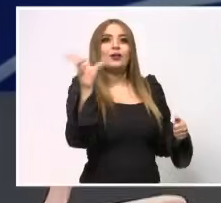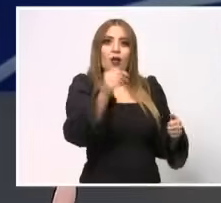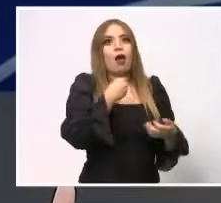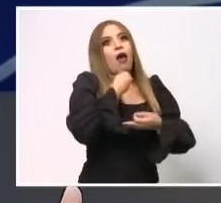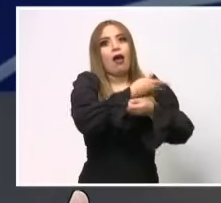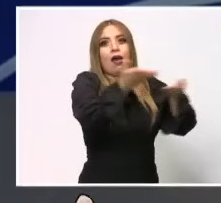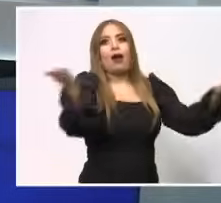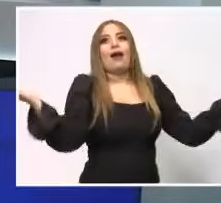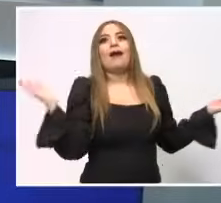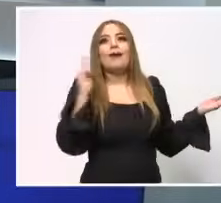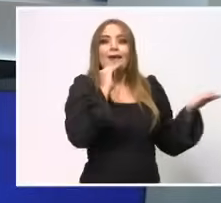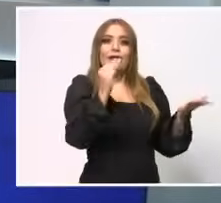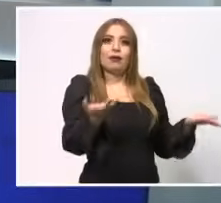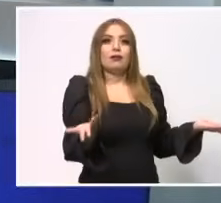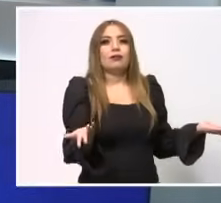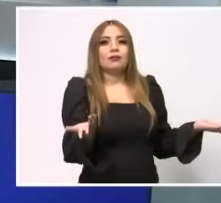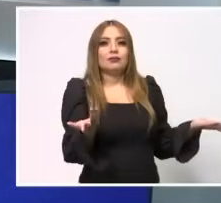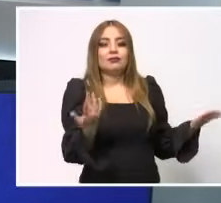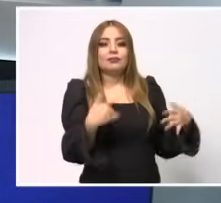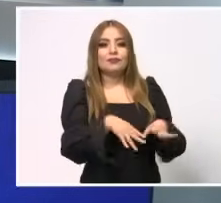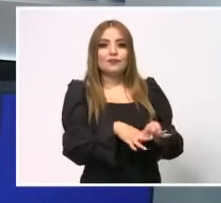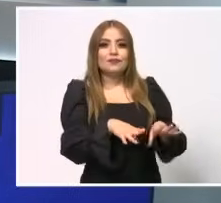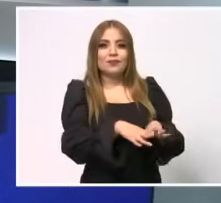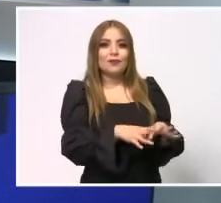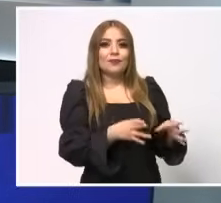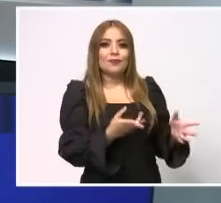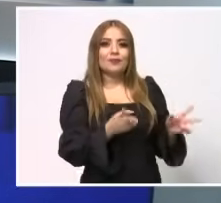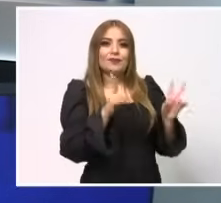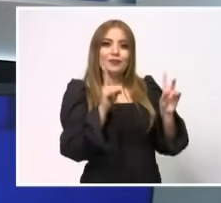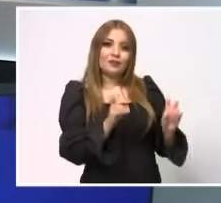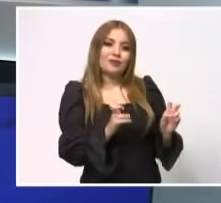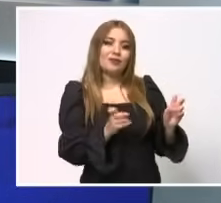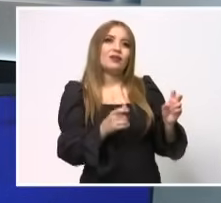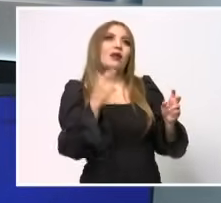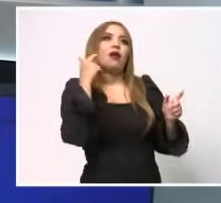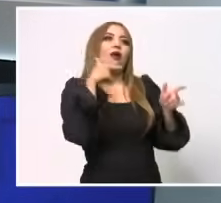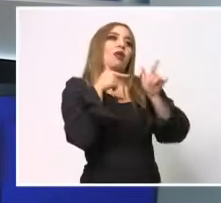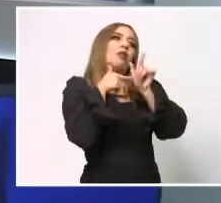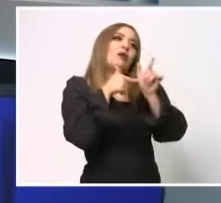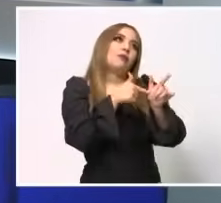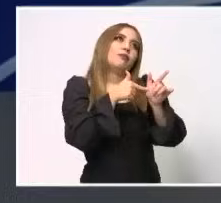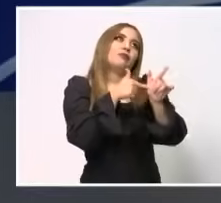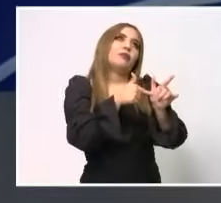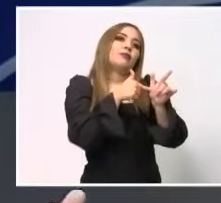entonces no no entiendo un tema de nunca acabado